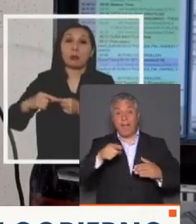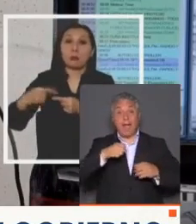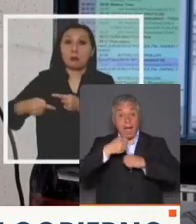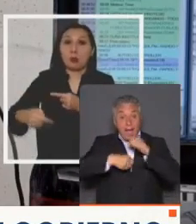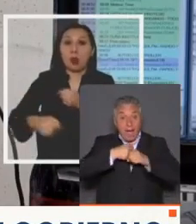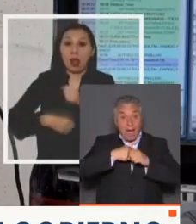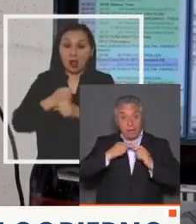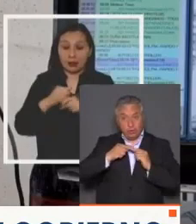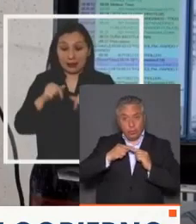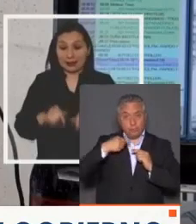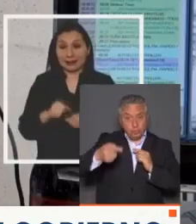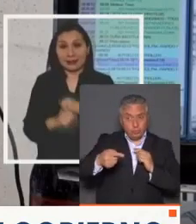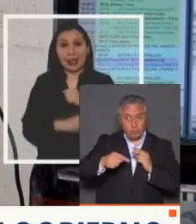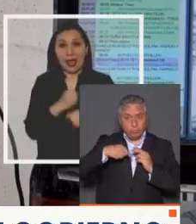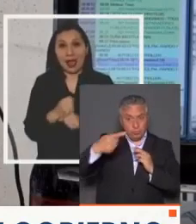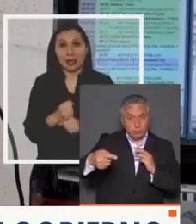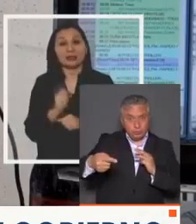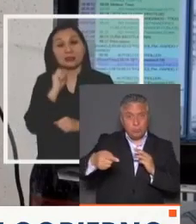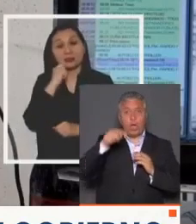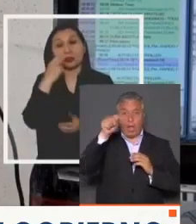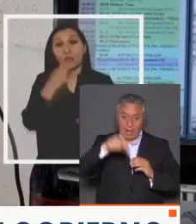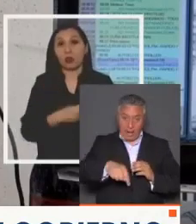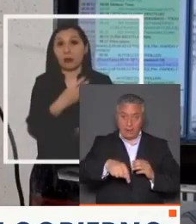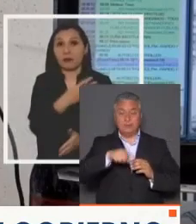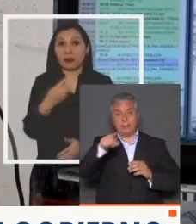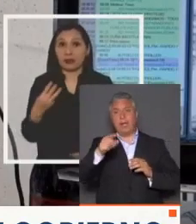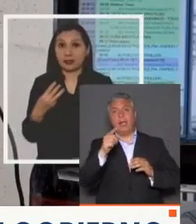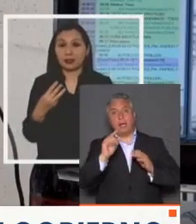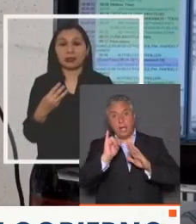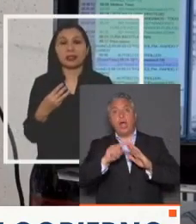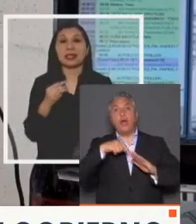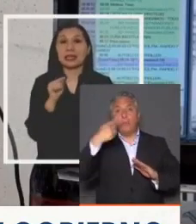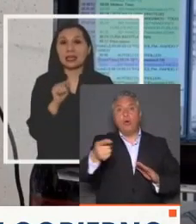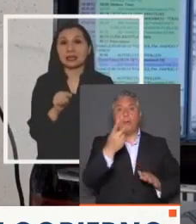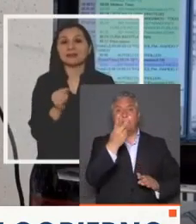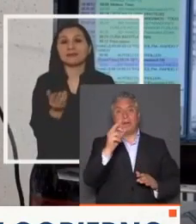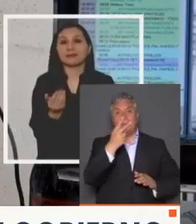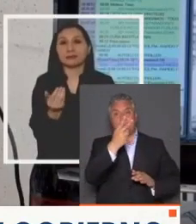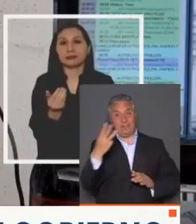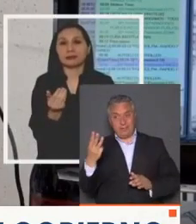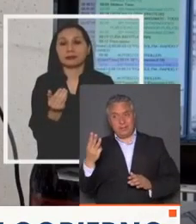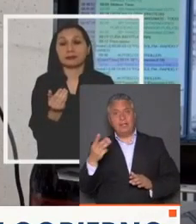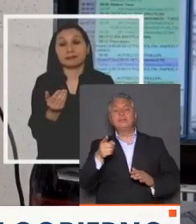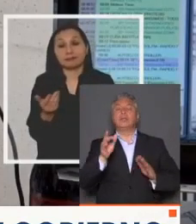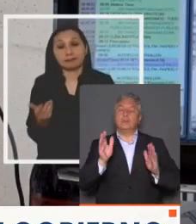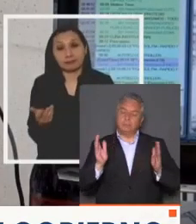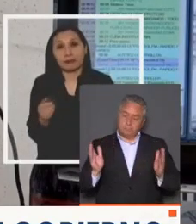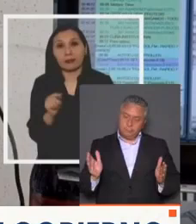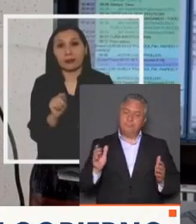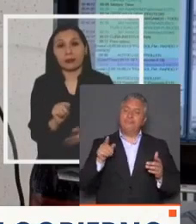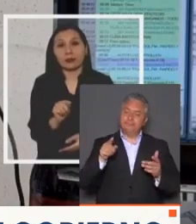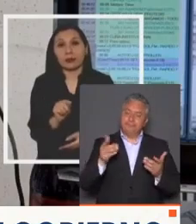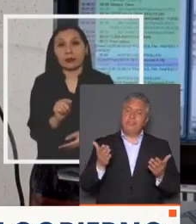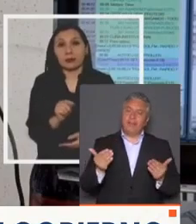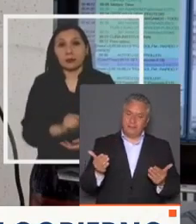este y el 2023 sea necesario Y esto es